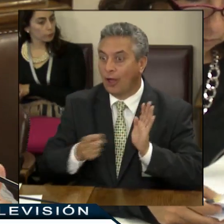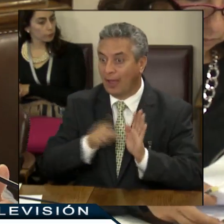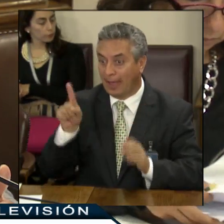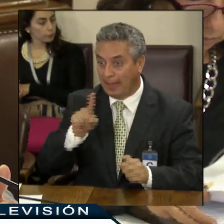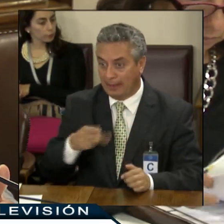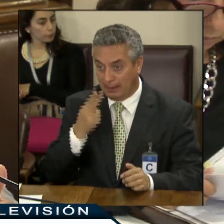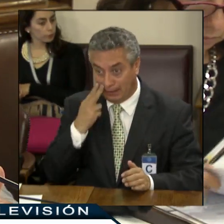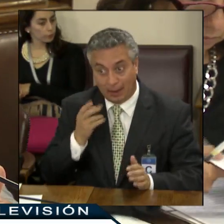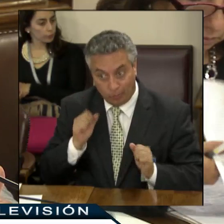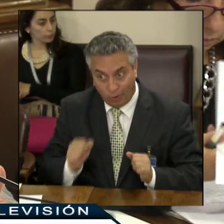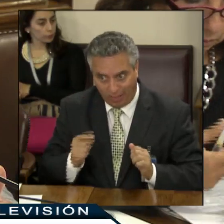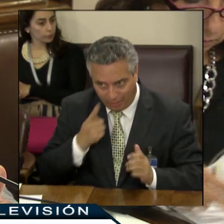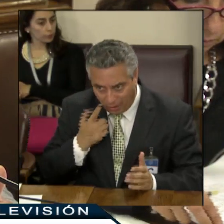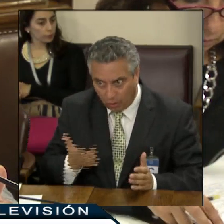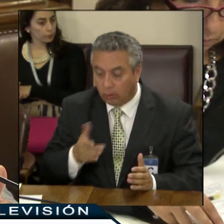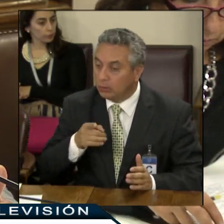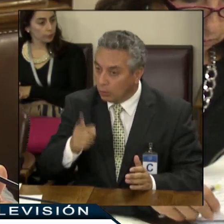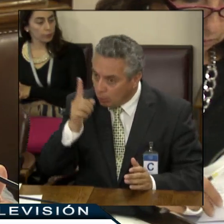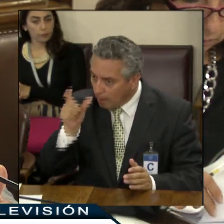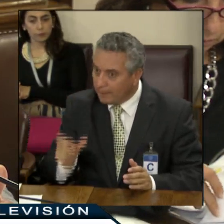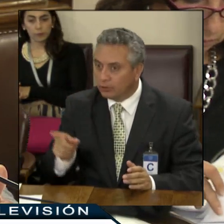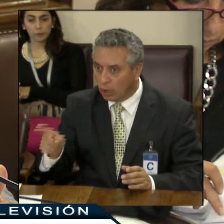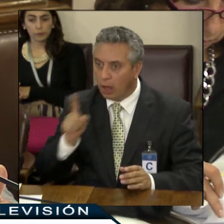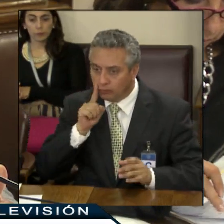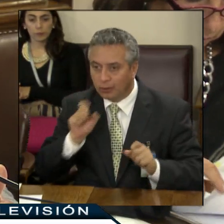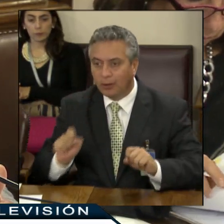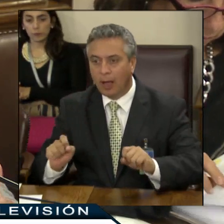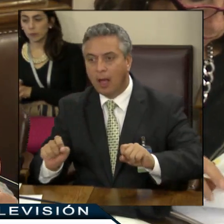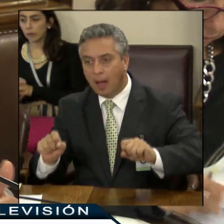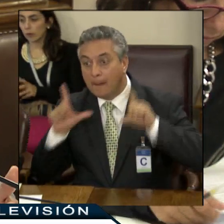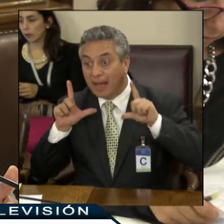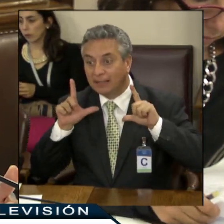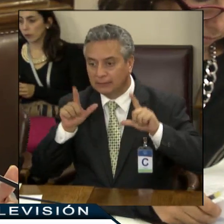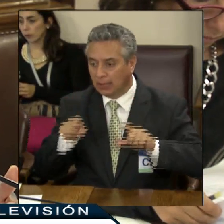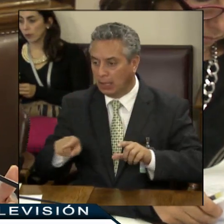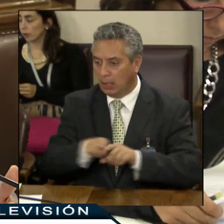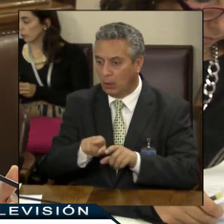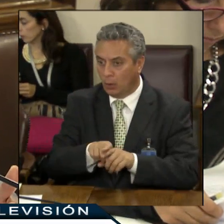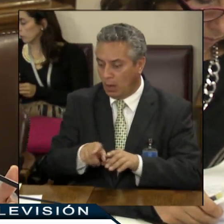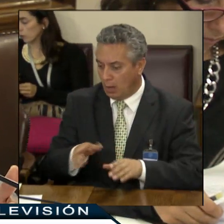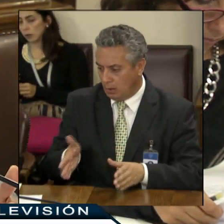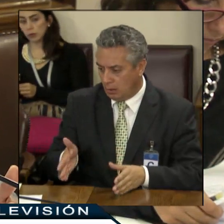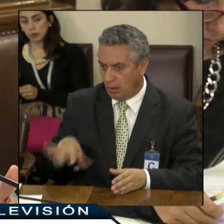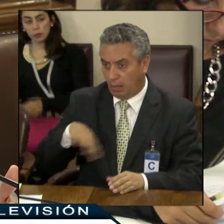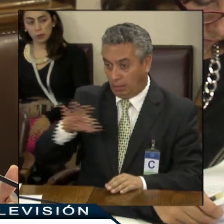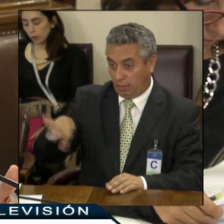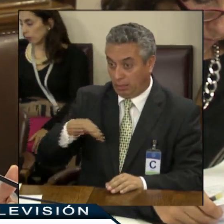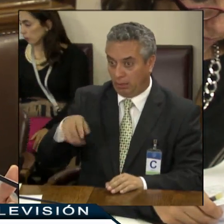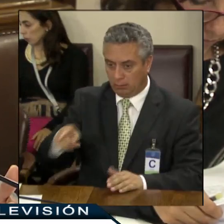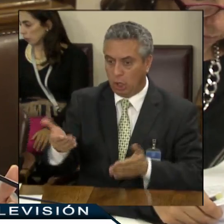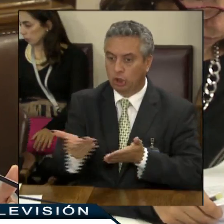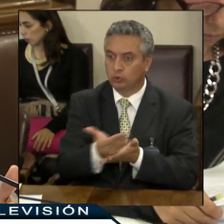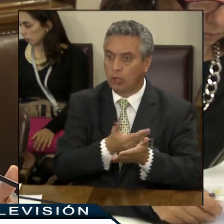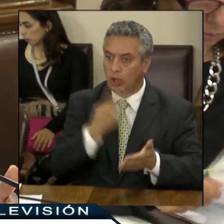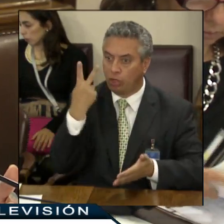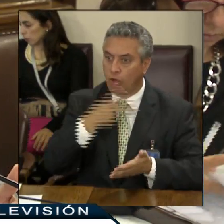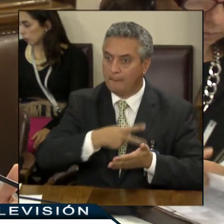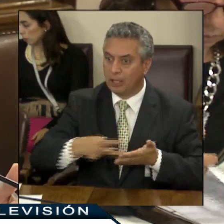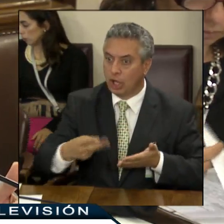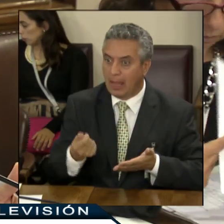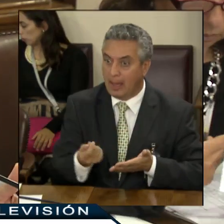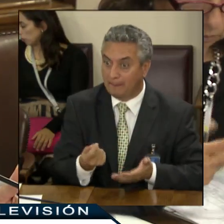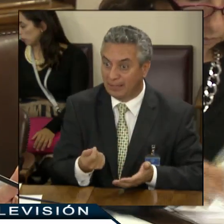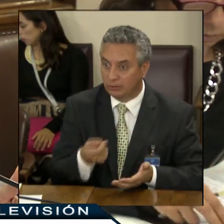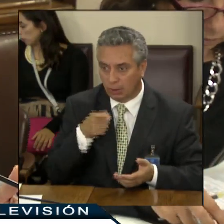que aparece un indigente que aparece registrado con un sueldo de 2 millones de pesos